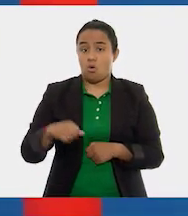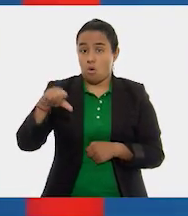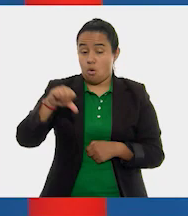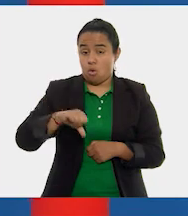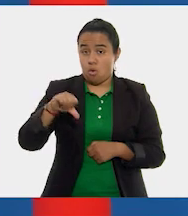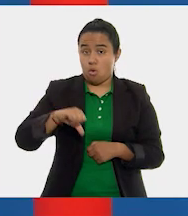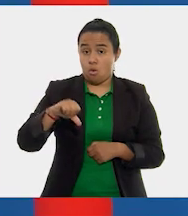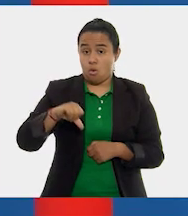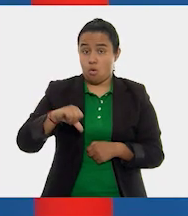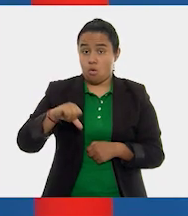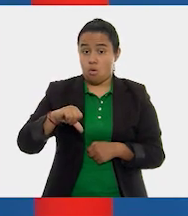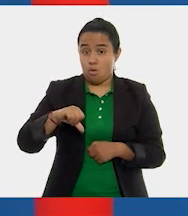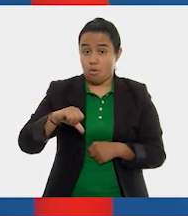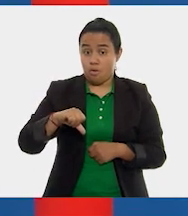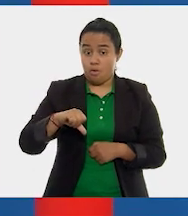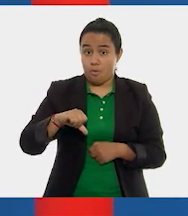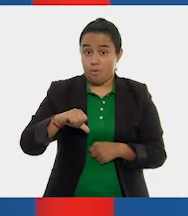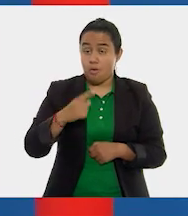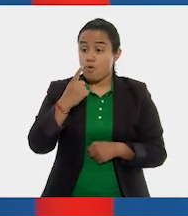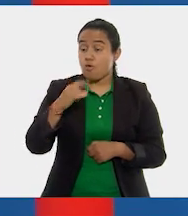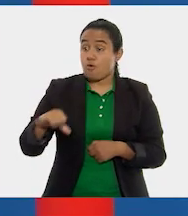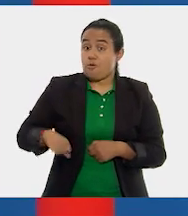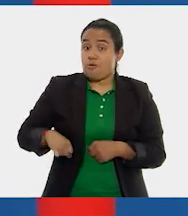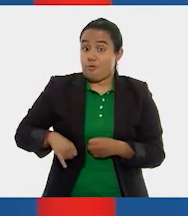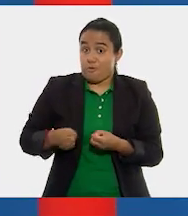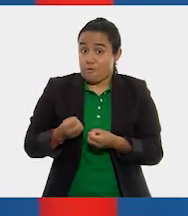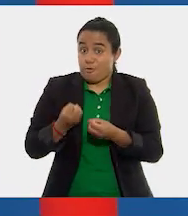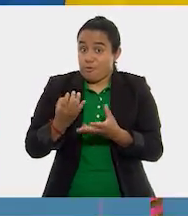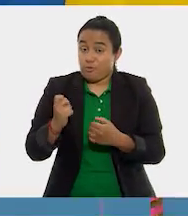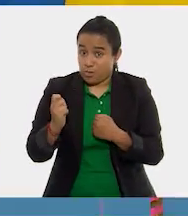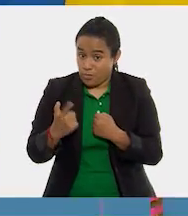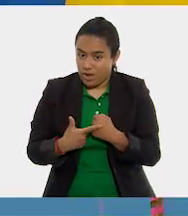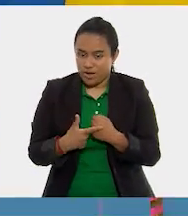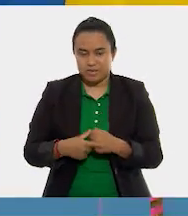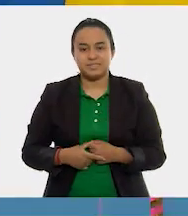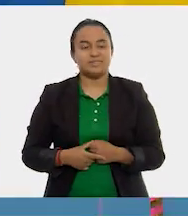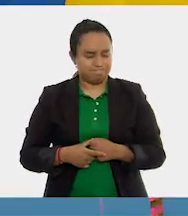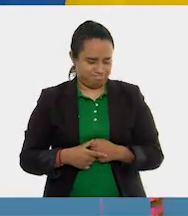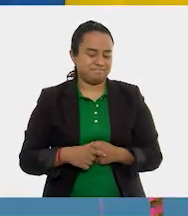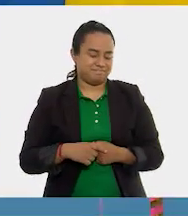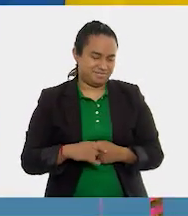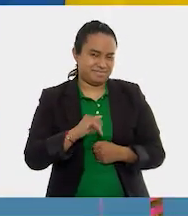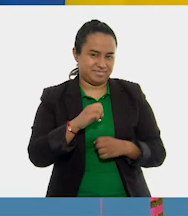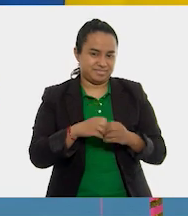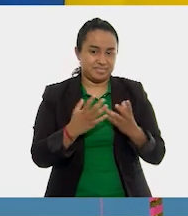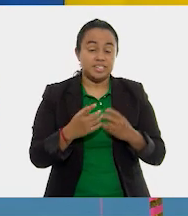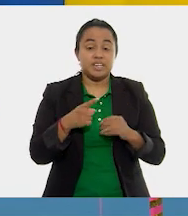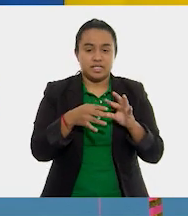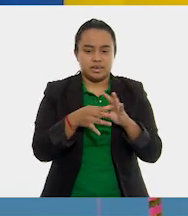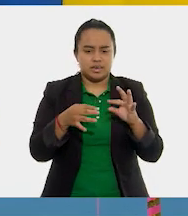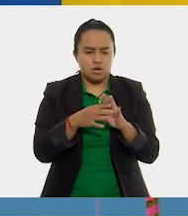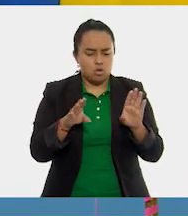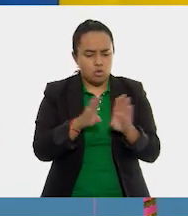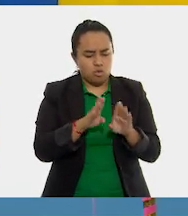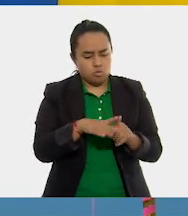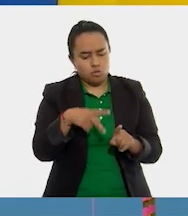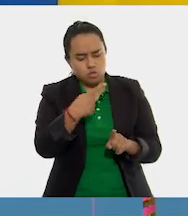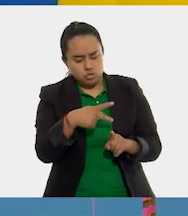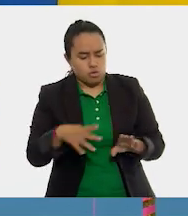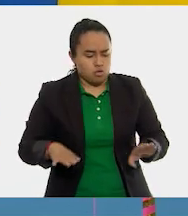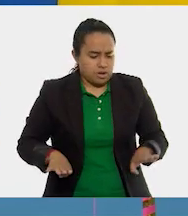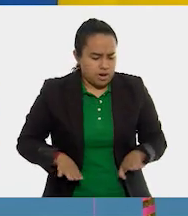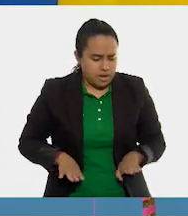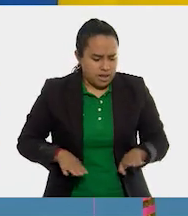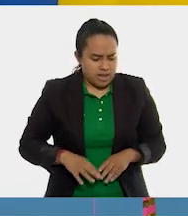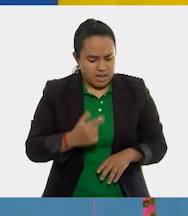tener, un dato interesante, ¿acaso? Claro que sí, Juan Carlos. Y ya que estamos hablando de las propiedades y las